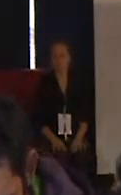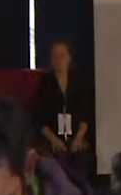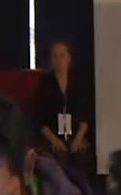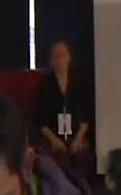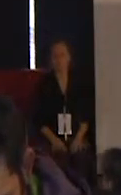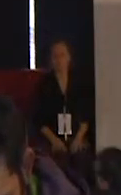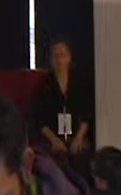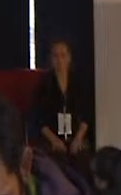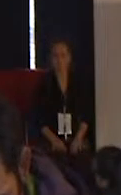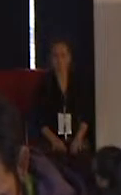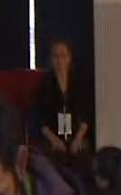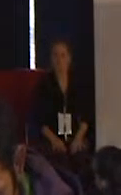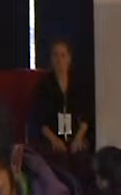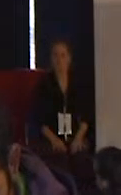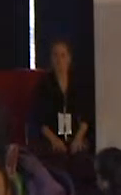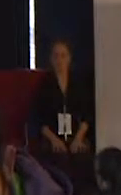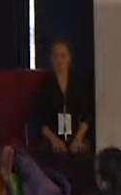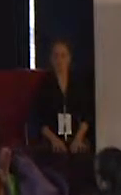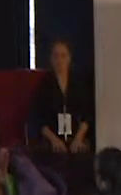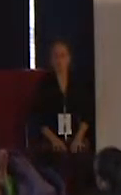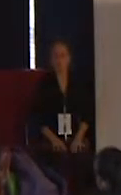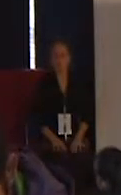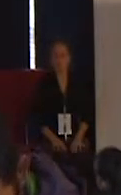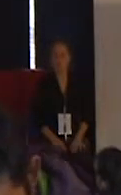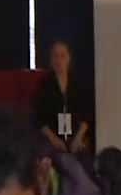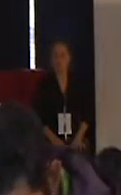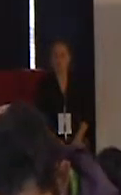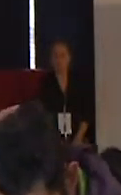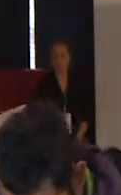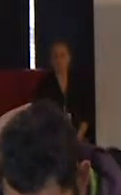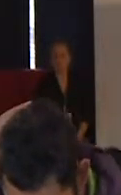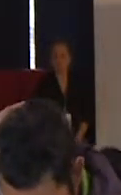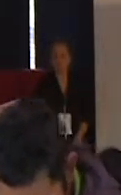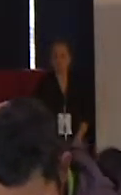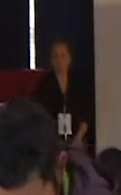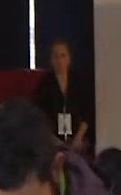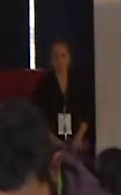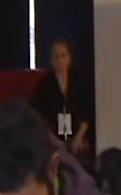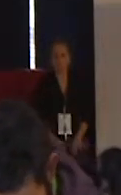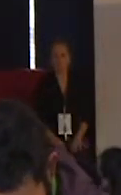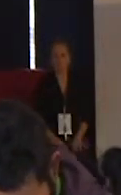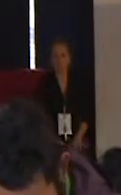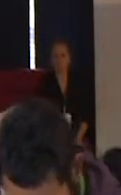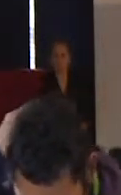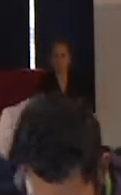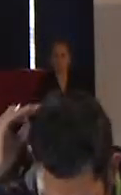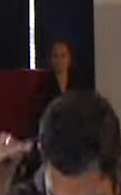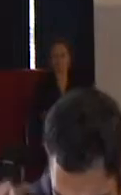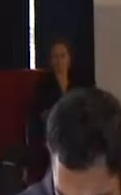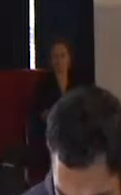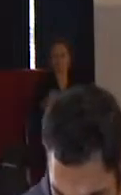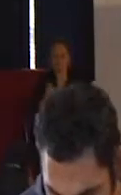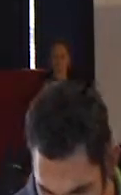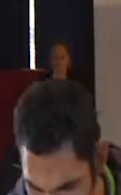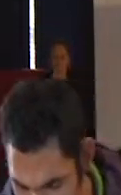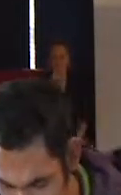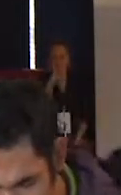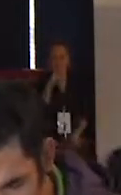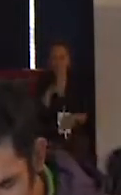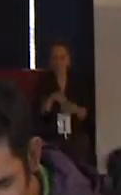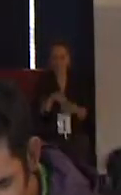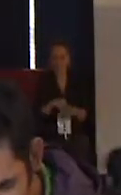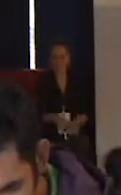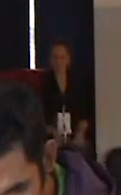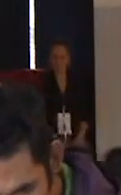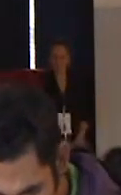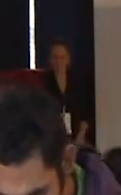mis ideas y mis sentimientos, permitiendo también mi independencia,